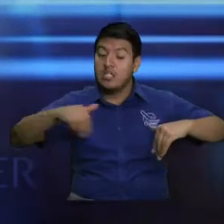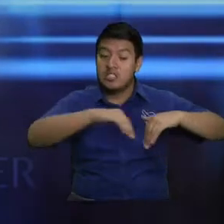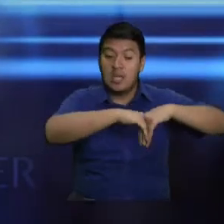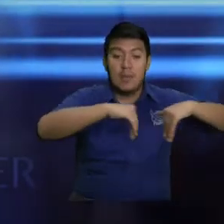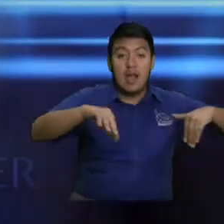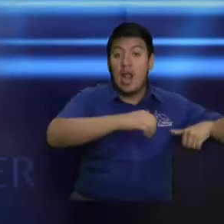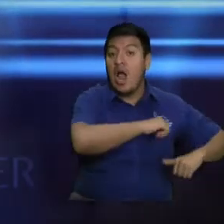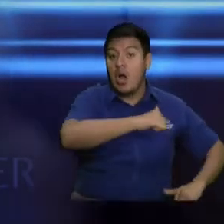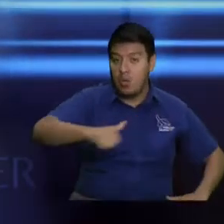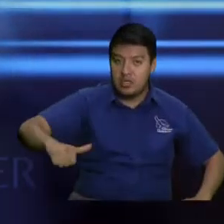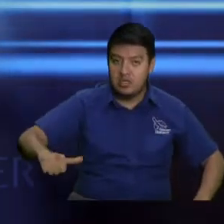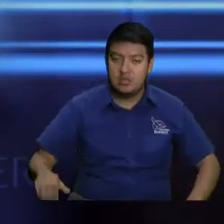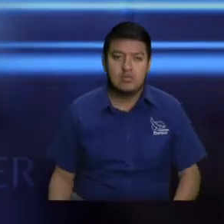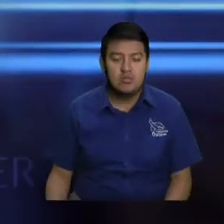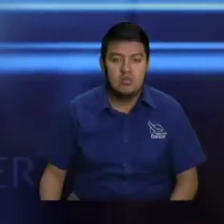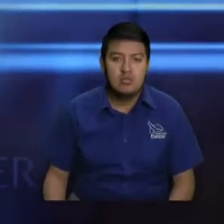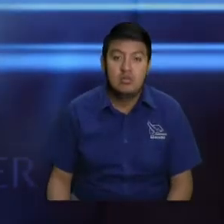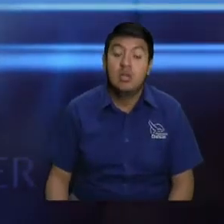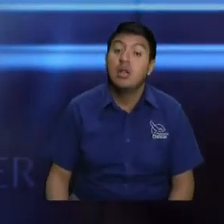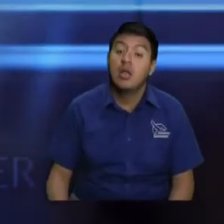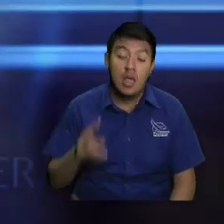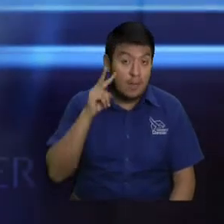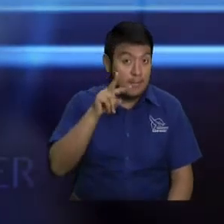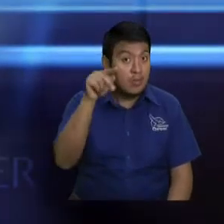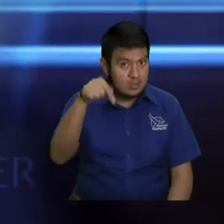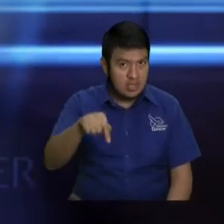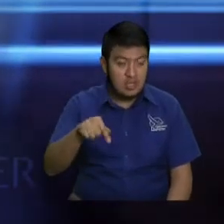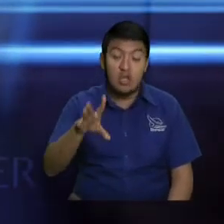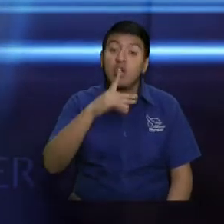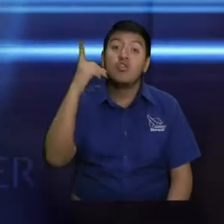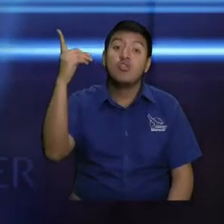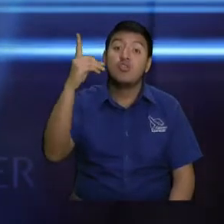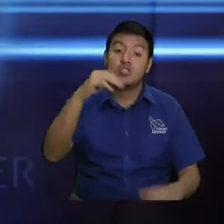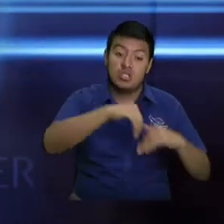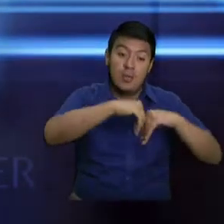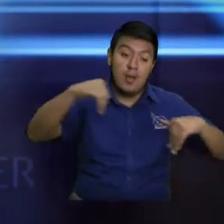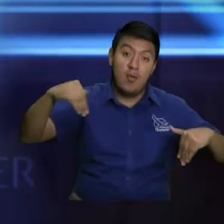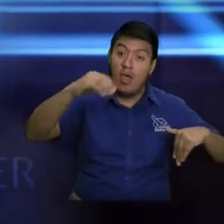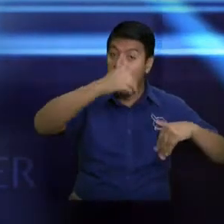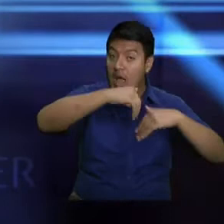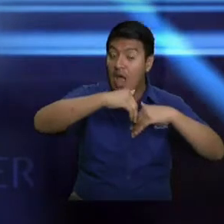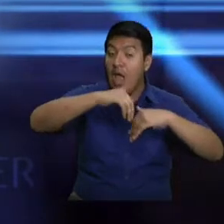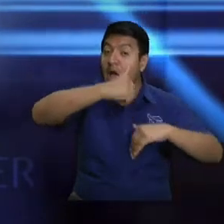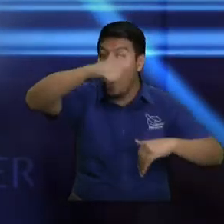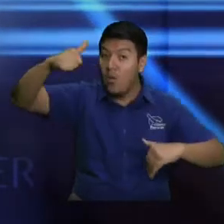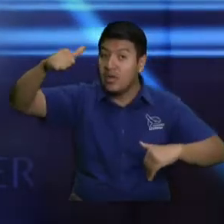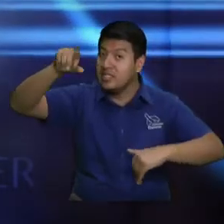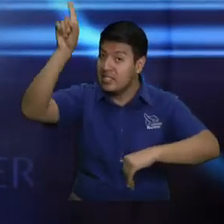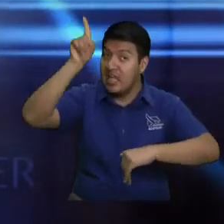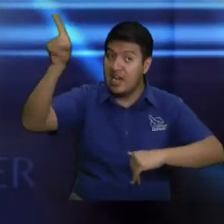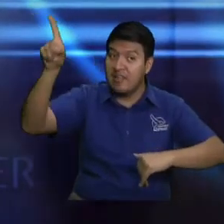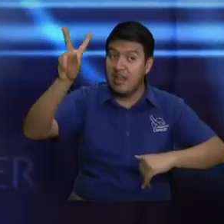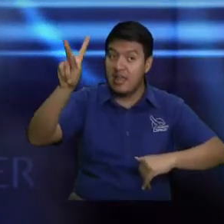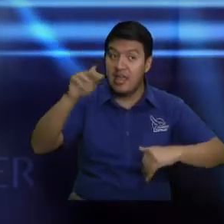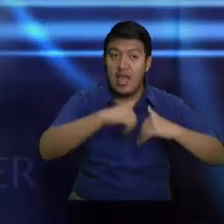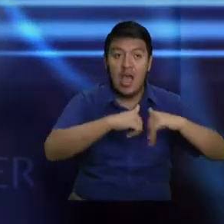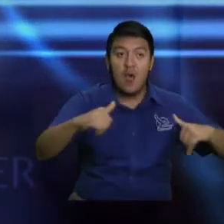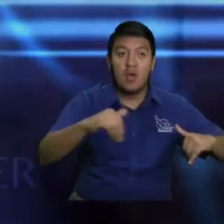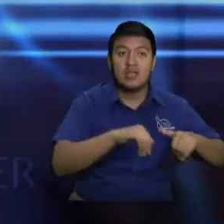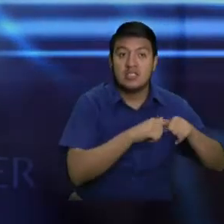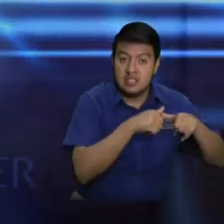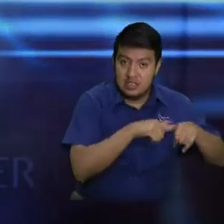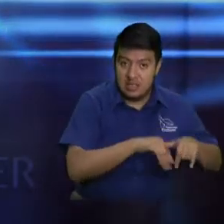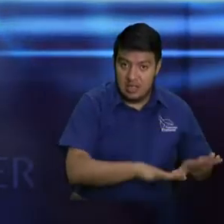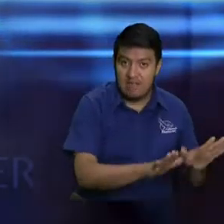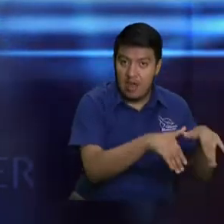que Dios separó son las aguas. Las aguas de arriba y las aguas de abajo. En medio que una